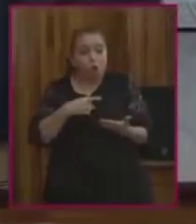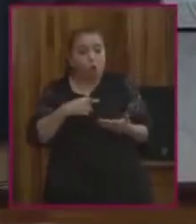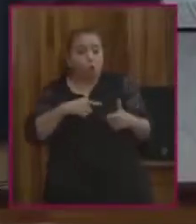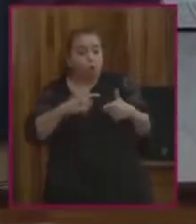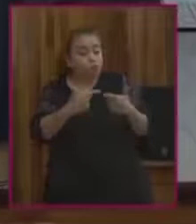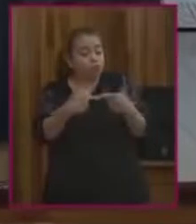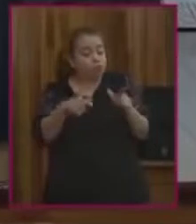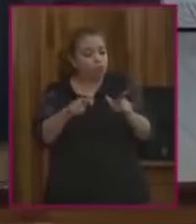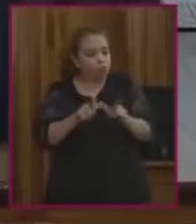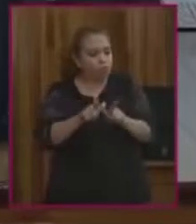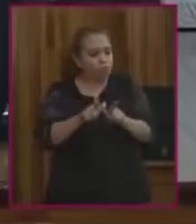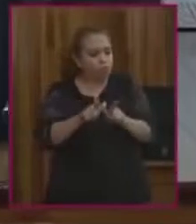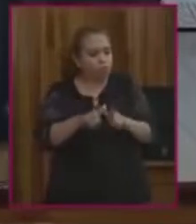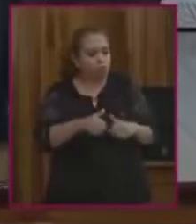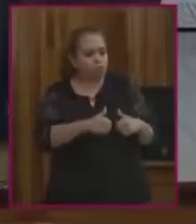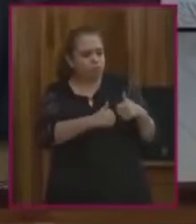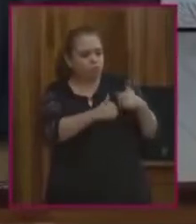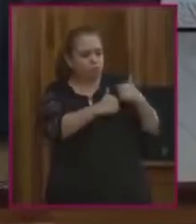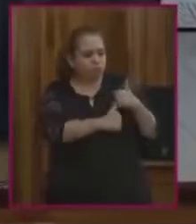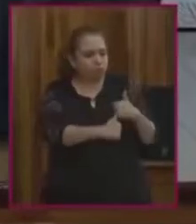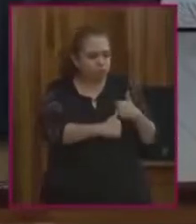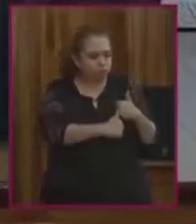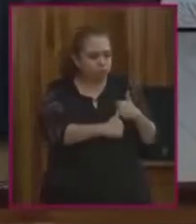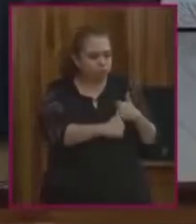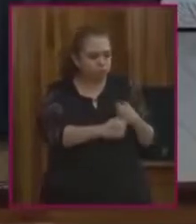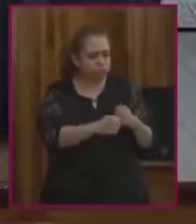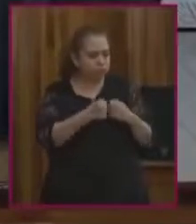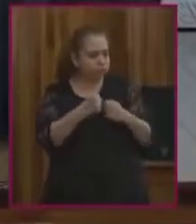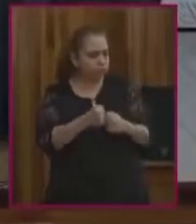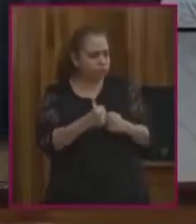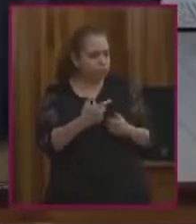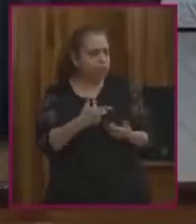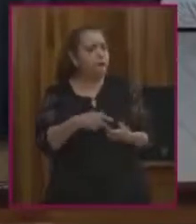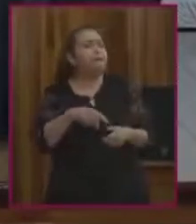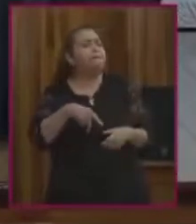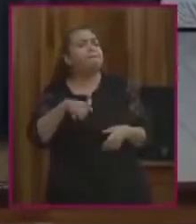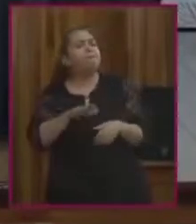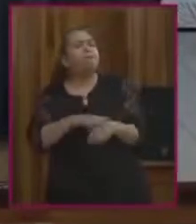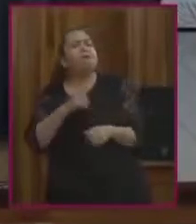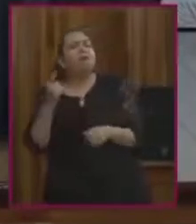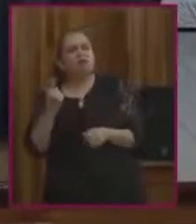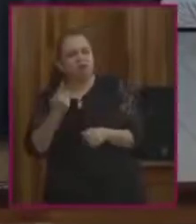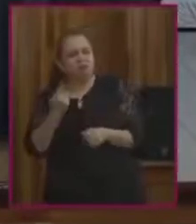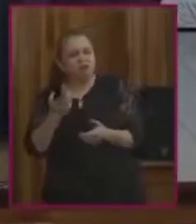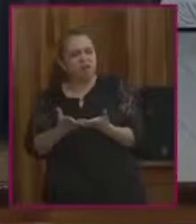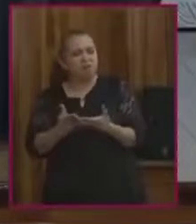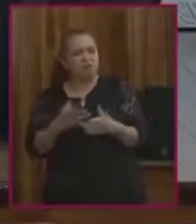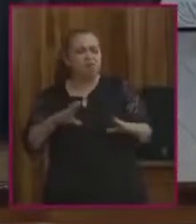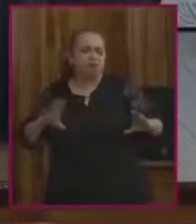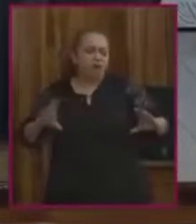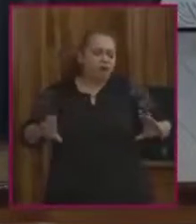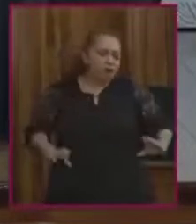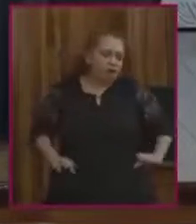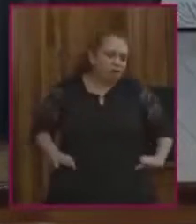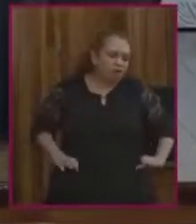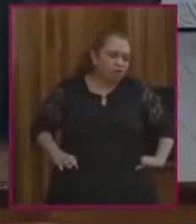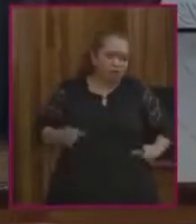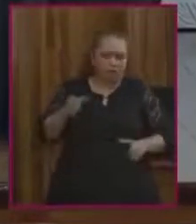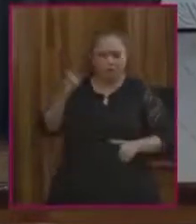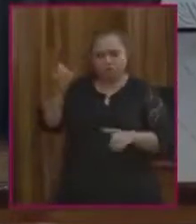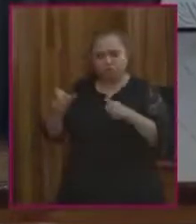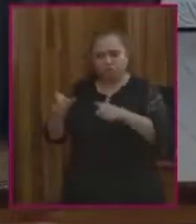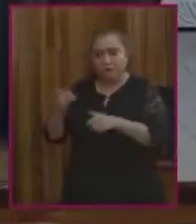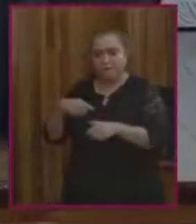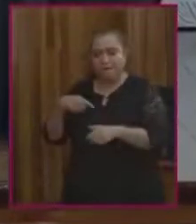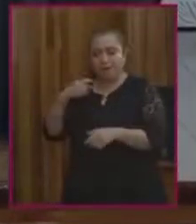conocimiento de causa, porque forma capital humano con las características que tal vez ellos necesitan para sus fines, que no siempre